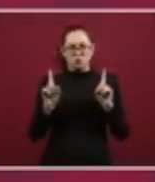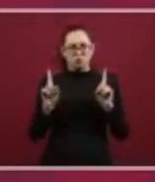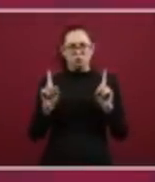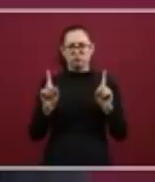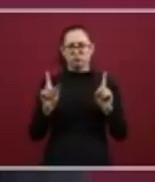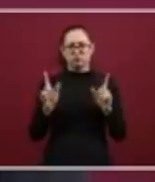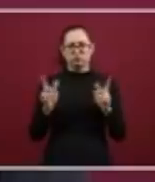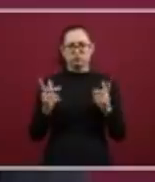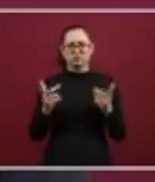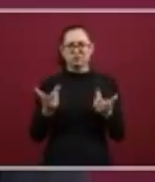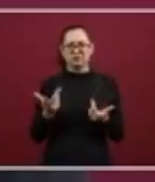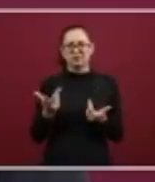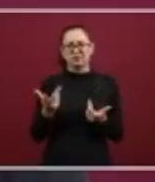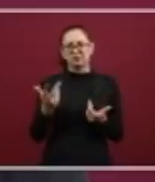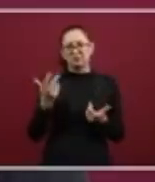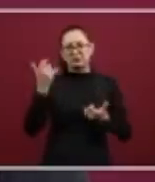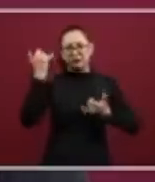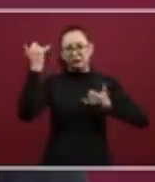apología